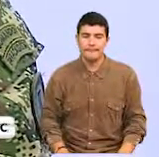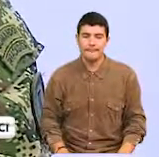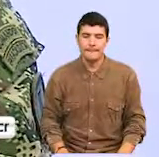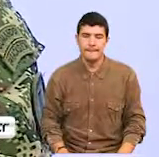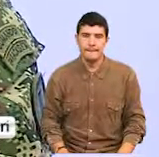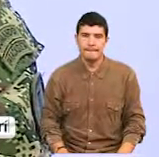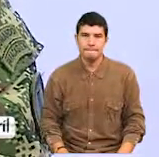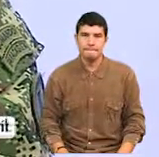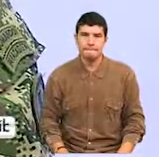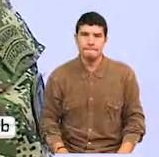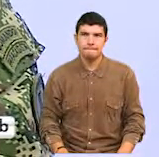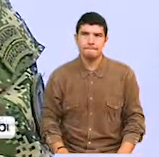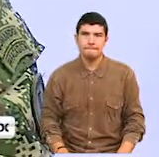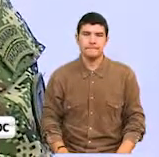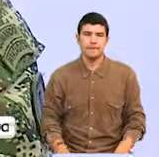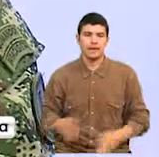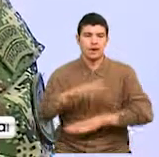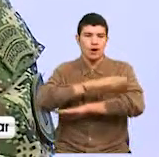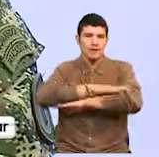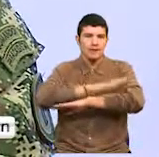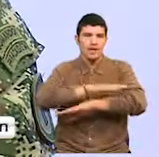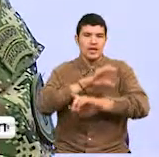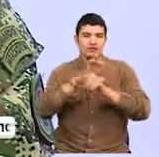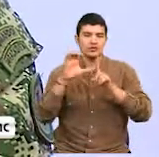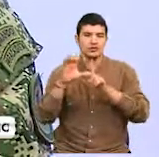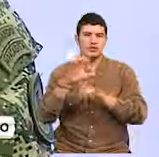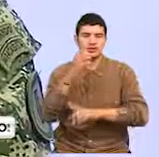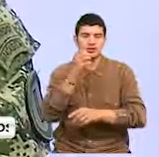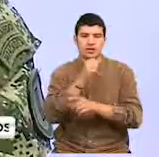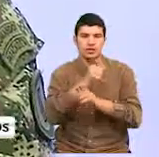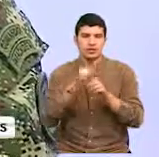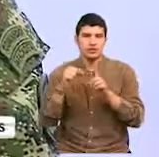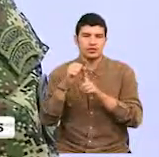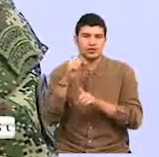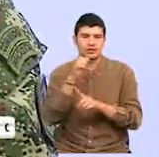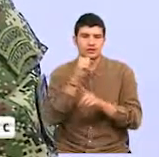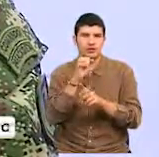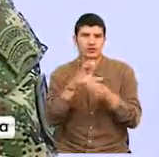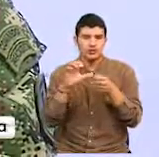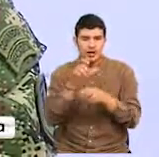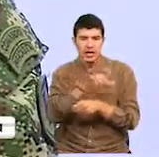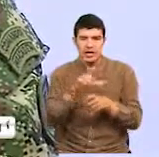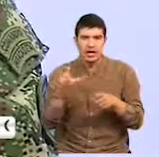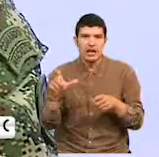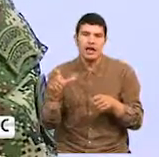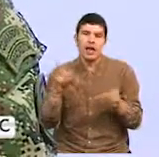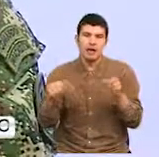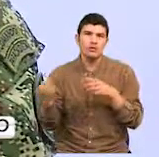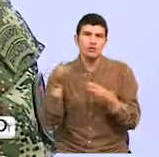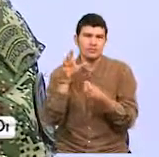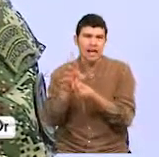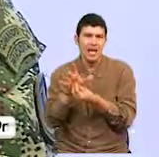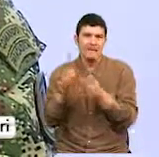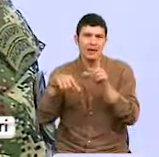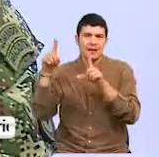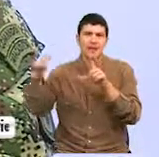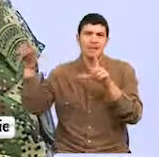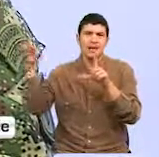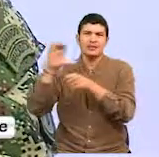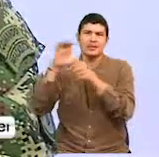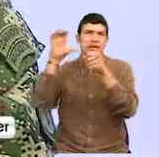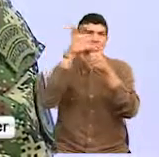La convivencia ciudadana y los aspectos de criminalidad en las ciudades,